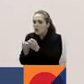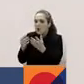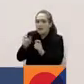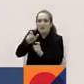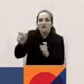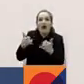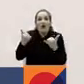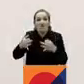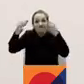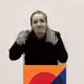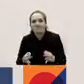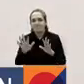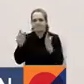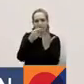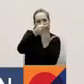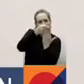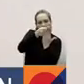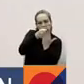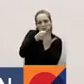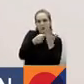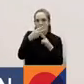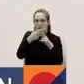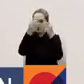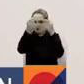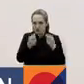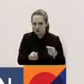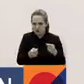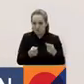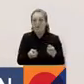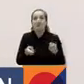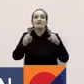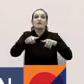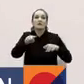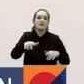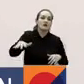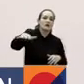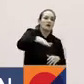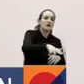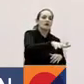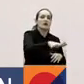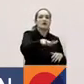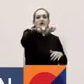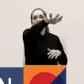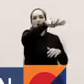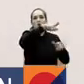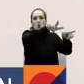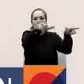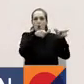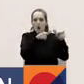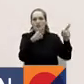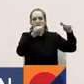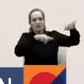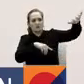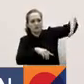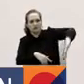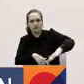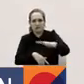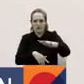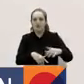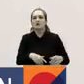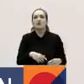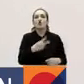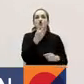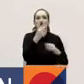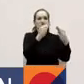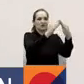es preliminar. También tuvimos afectaciones en diferentes viviendas en los sectores de la parte alta, dos viviendas en el sector de la Florida y dos